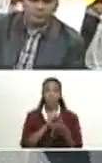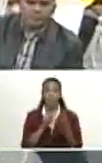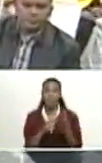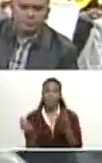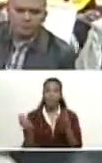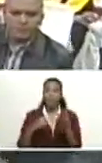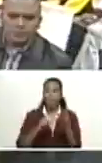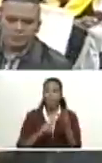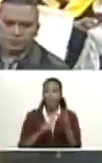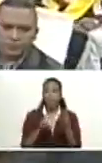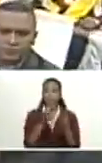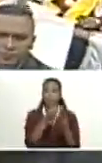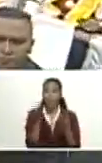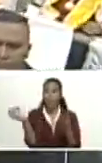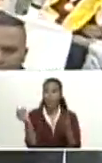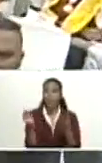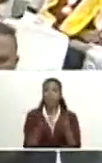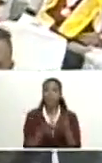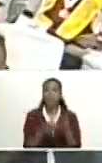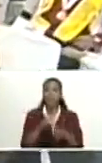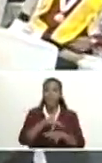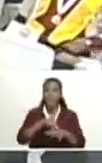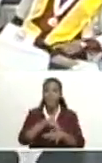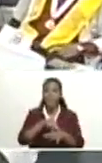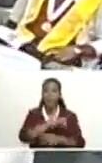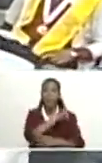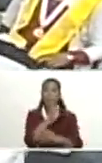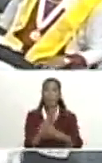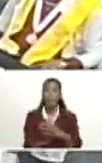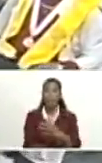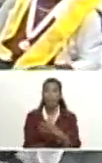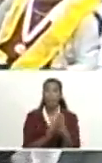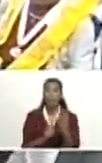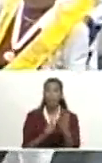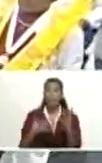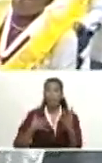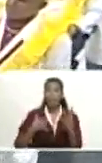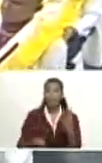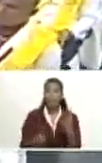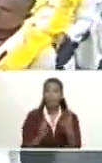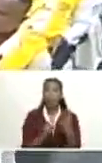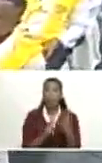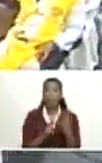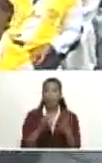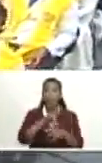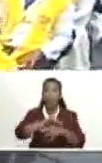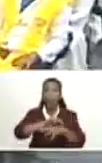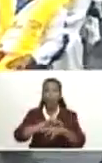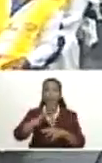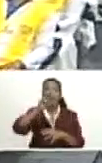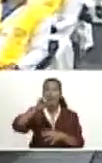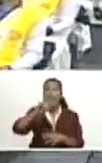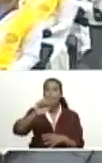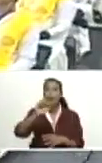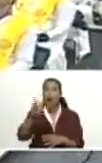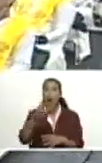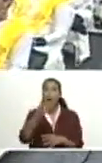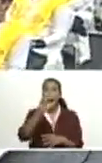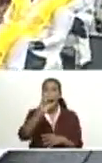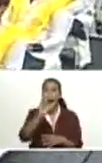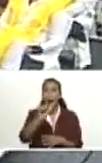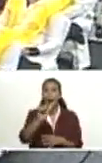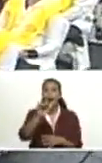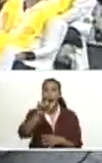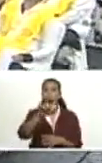Además tenemos una excelente ministra del Poder Popular para la Salud, la doctora Magaly Gutiérrez.